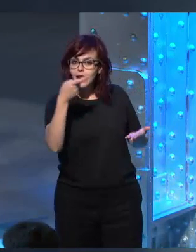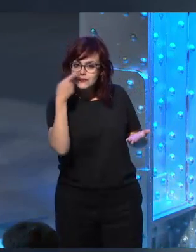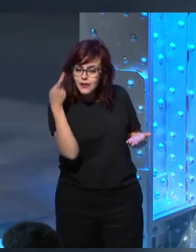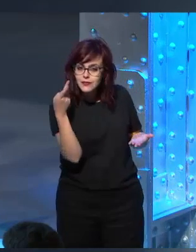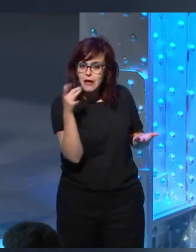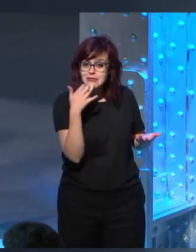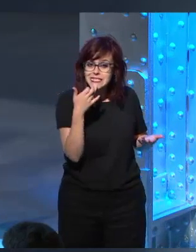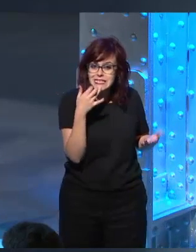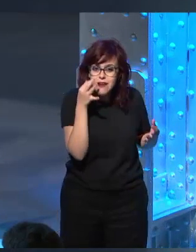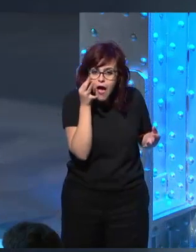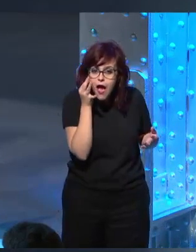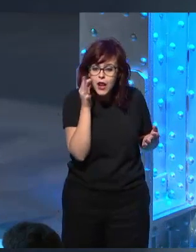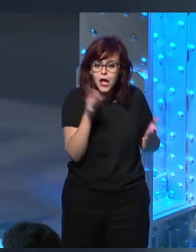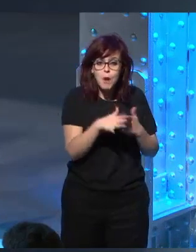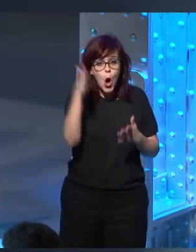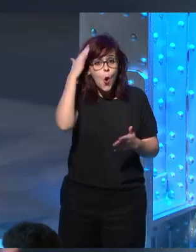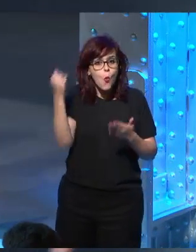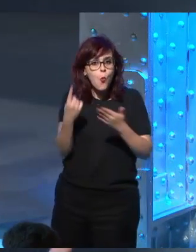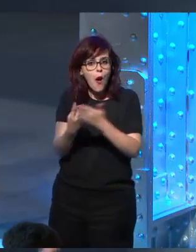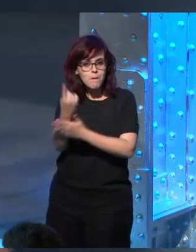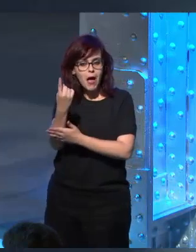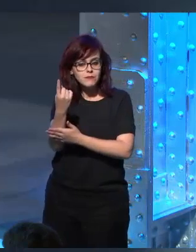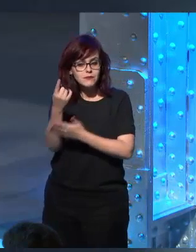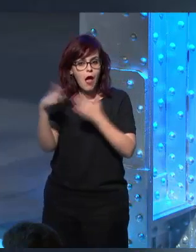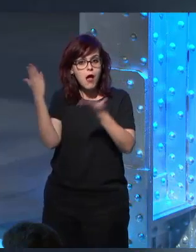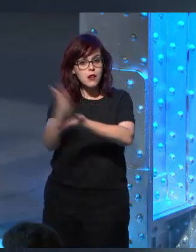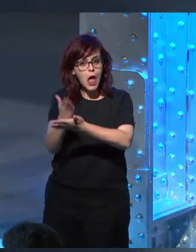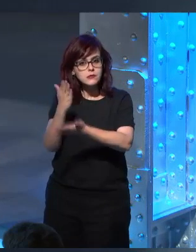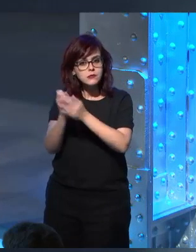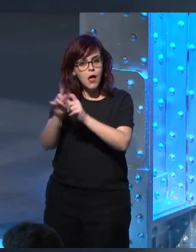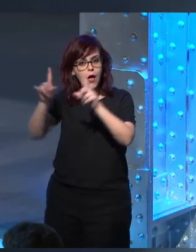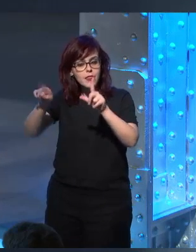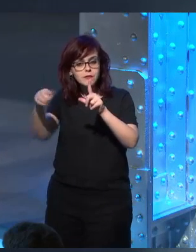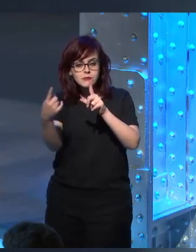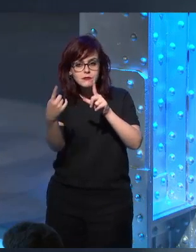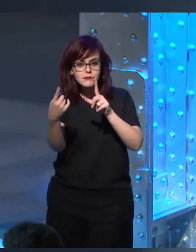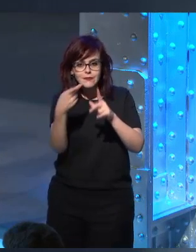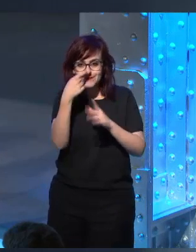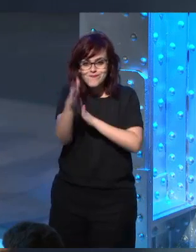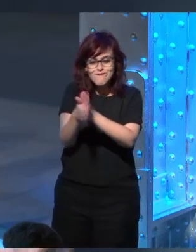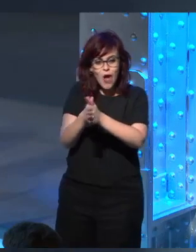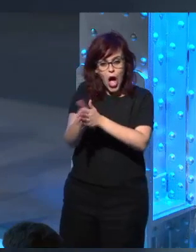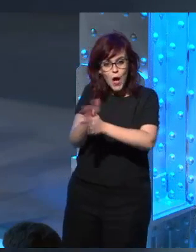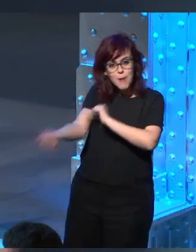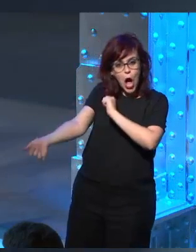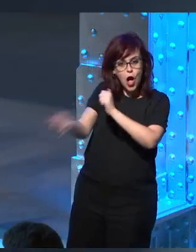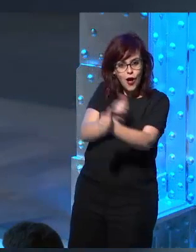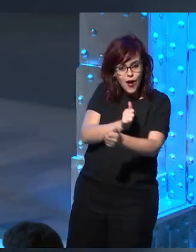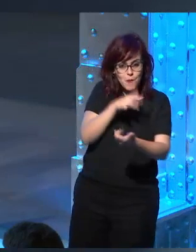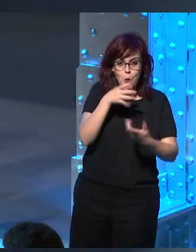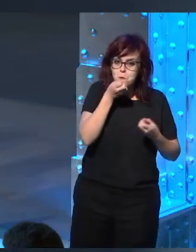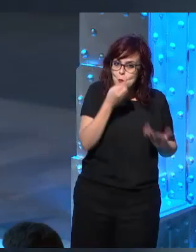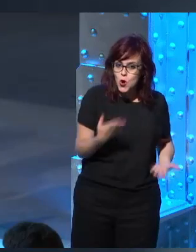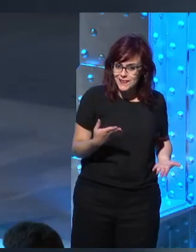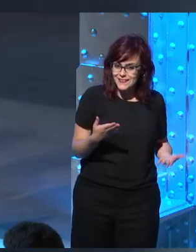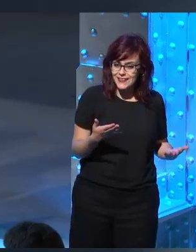si el gancho es que tengan que poner nuestros YMAPs en clase, bienvenido sea. Pero es muchísimo más fácil, creo que formar a